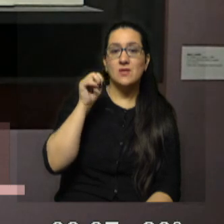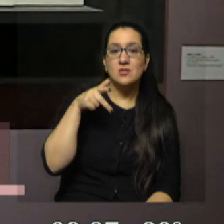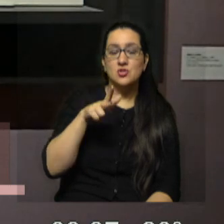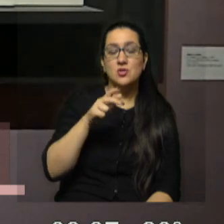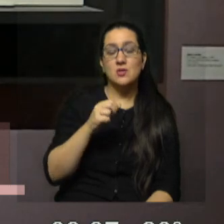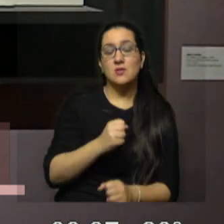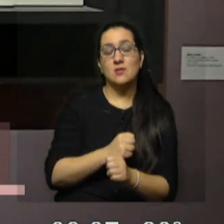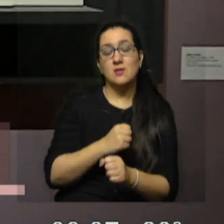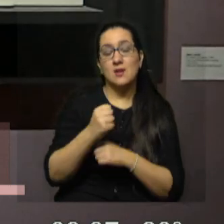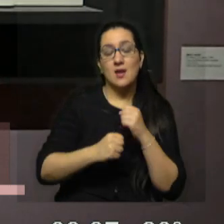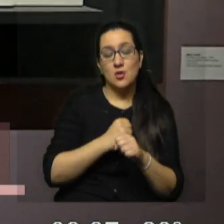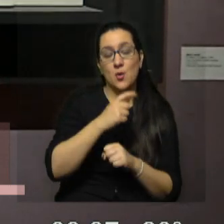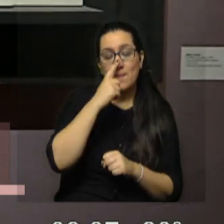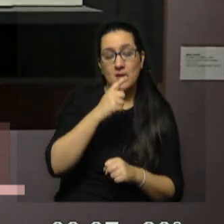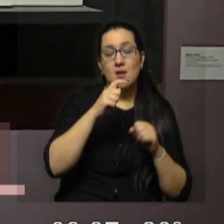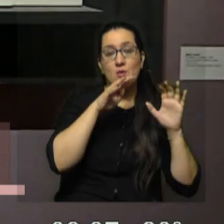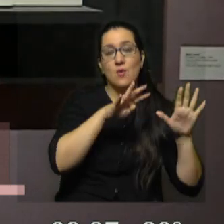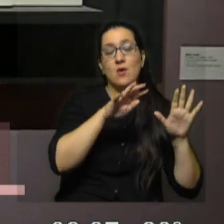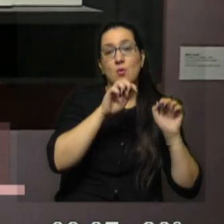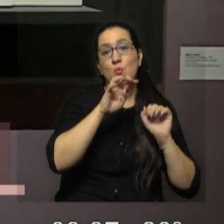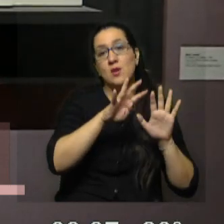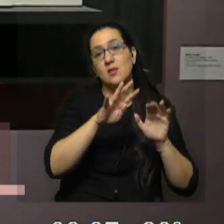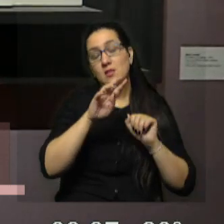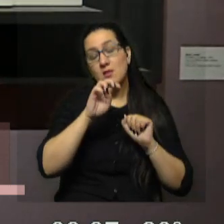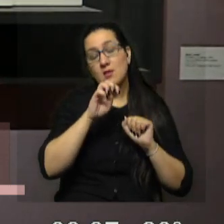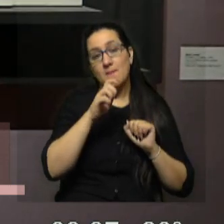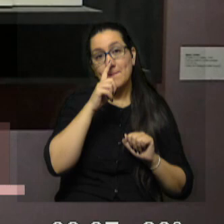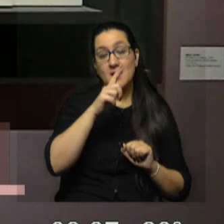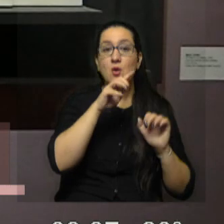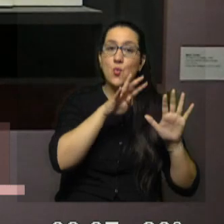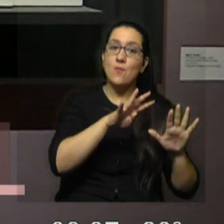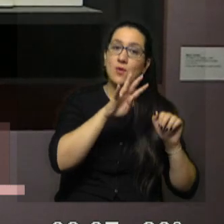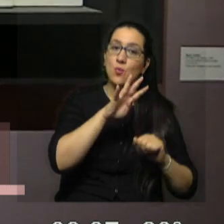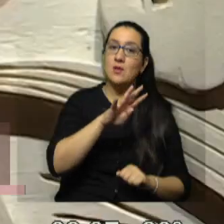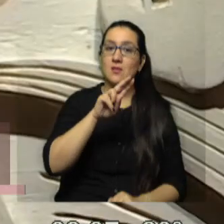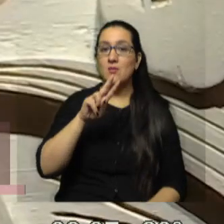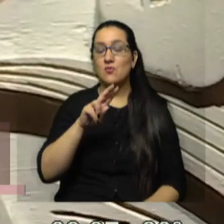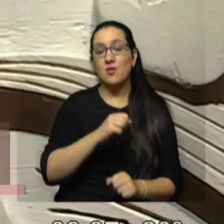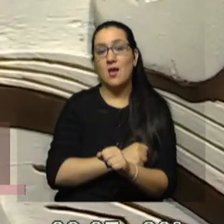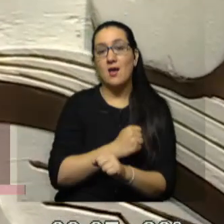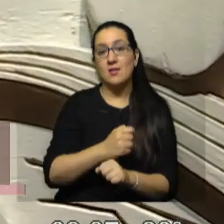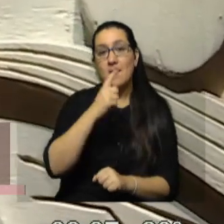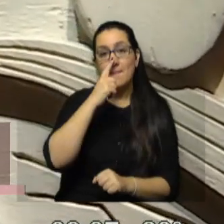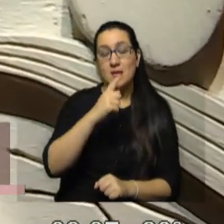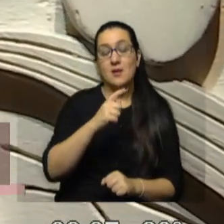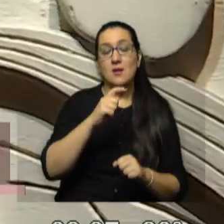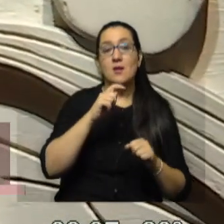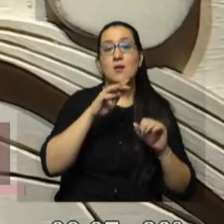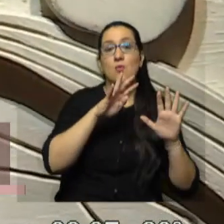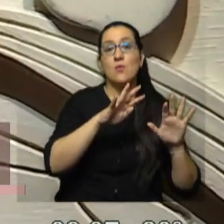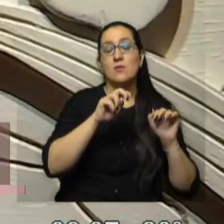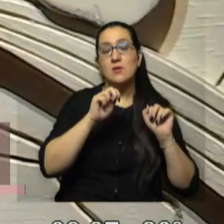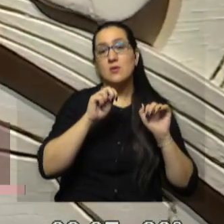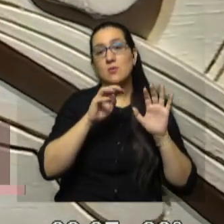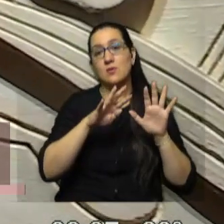62, con las temáticas clásicas del taller, curada por María Eugenia Méndez, y aquí en el Cabildo se